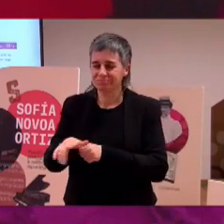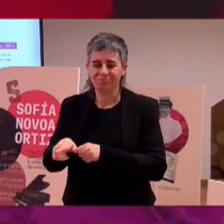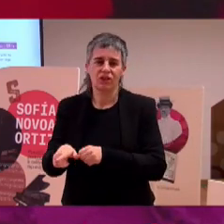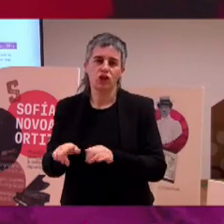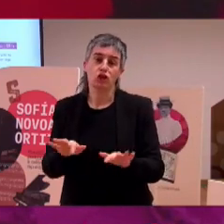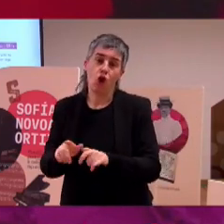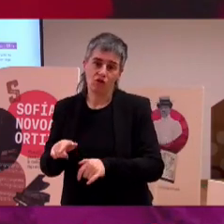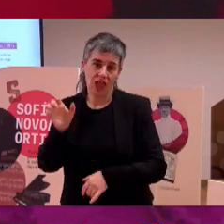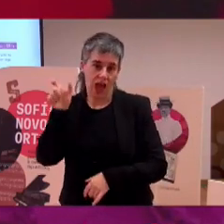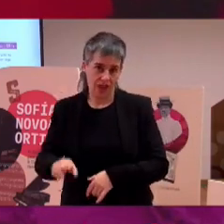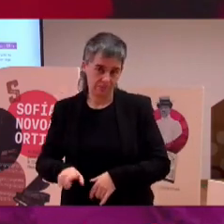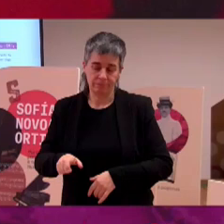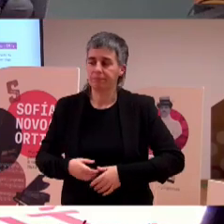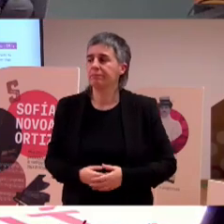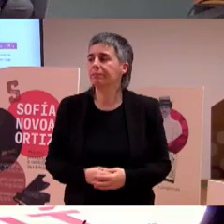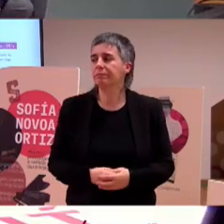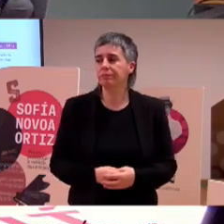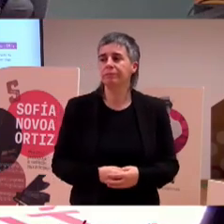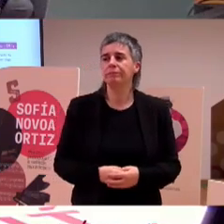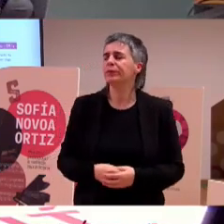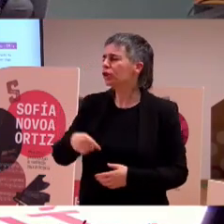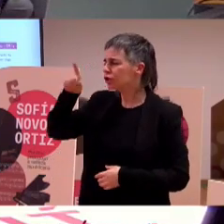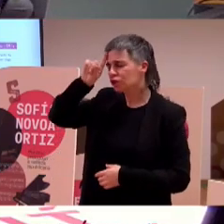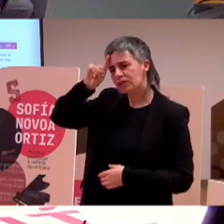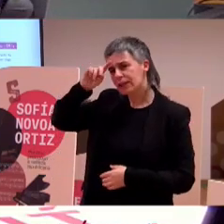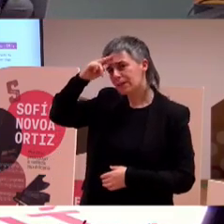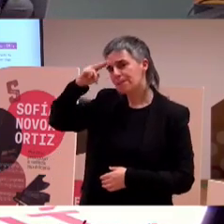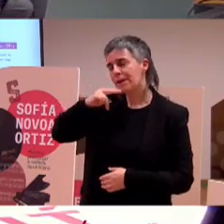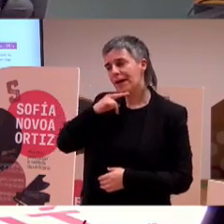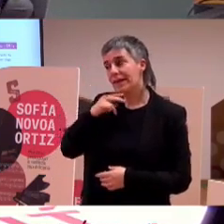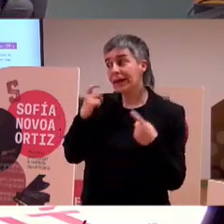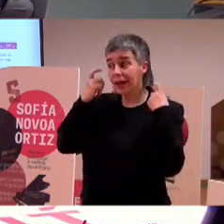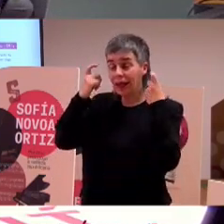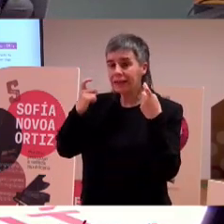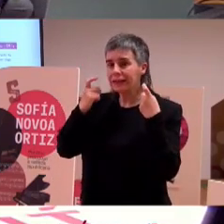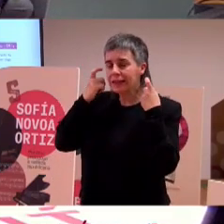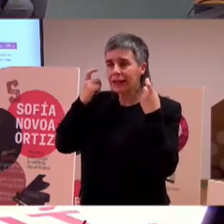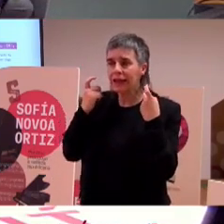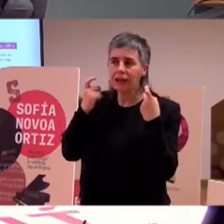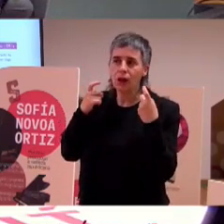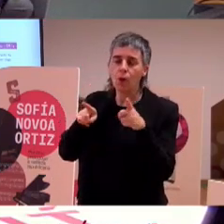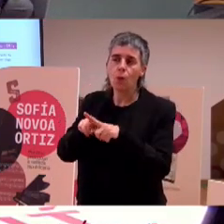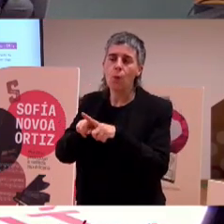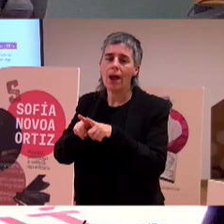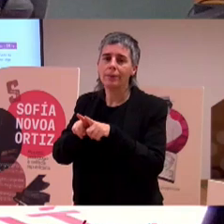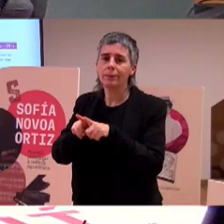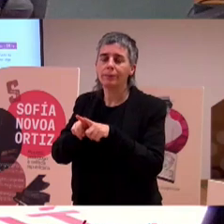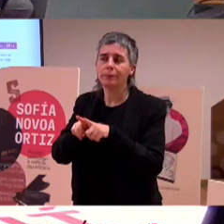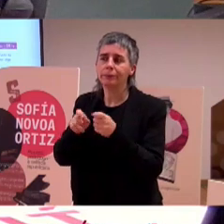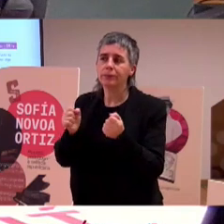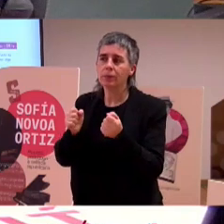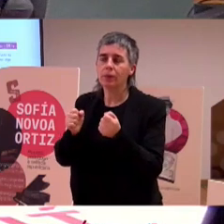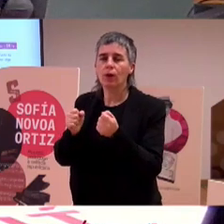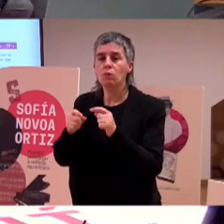Non sei se o seu pai, esa é a miña curiosidade tamén, intenta encauzar tamén o tema da música